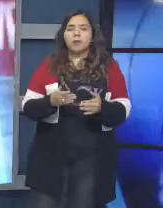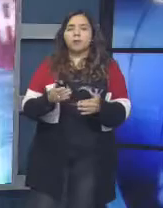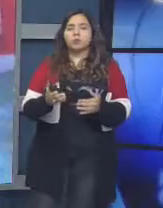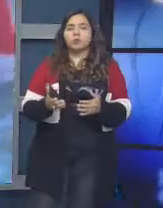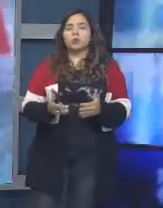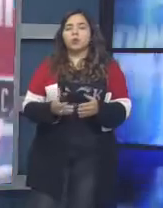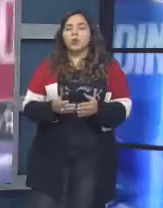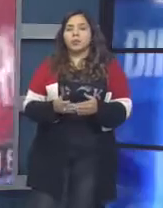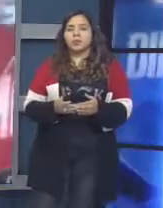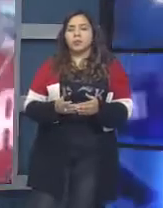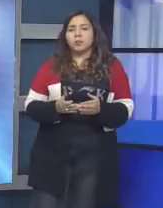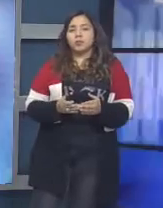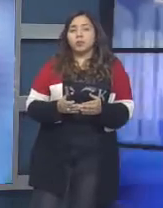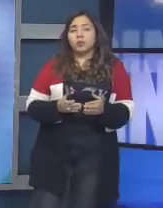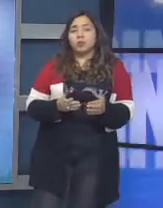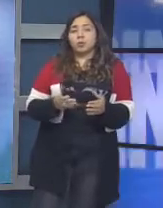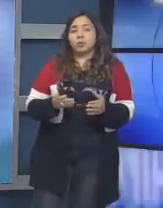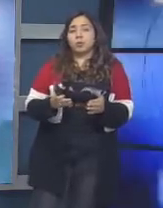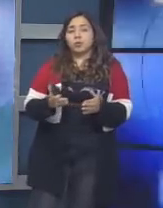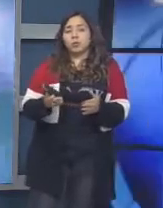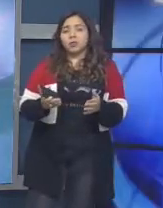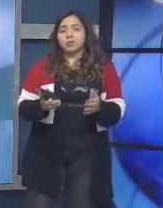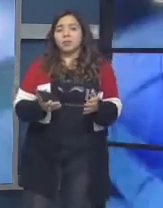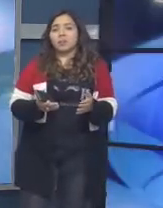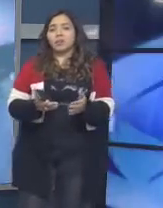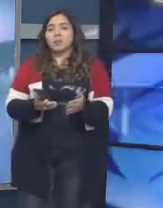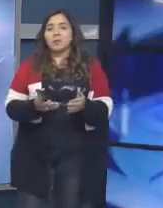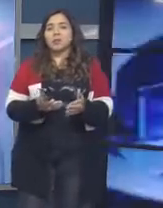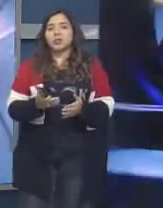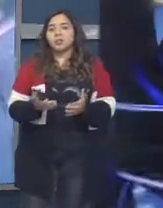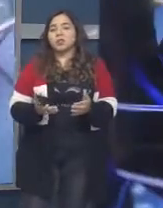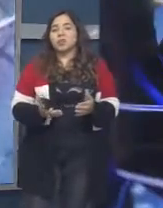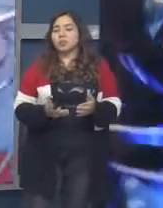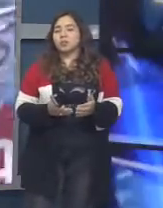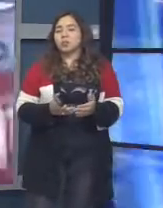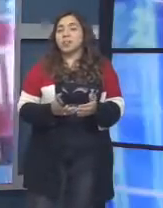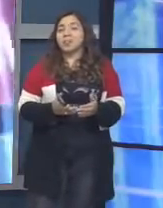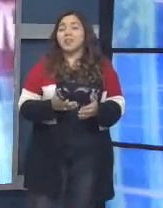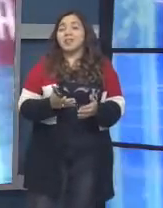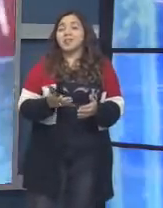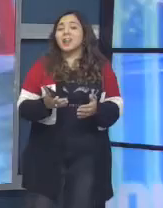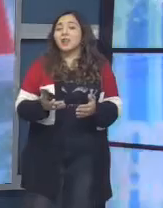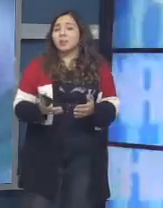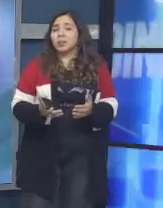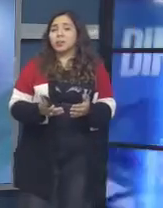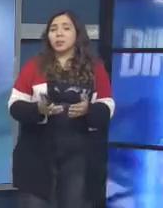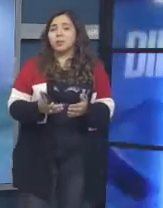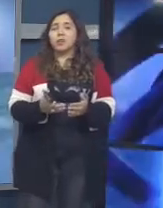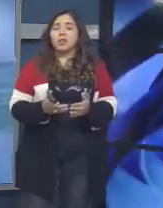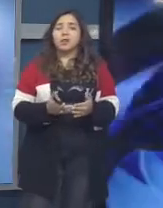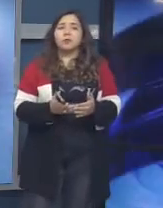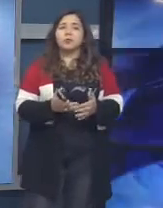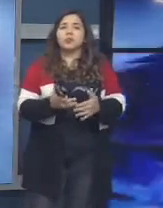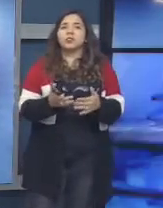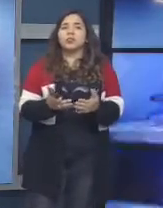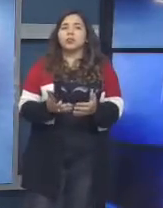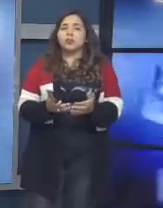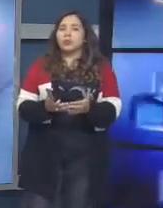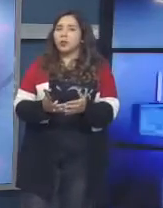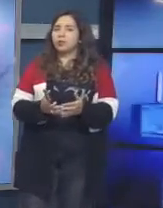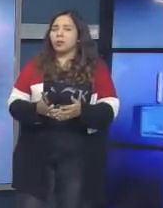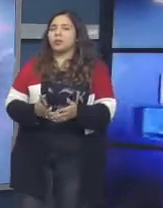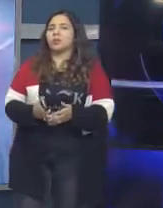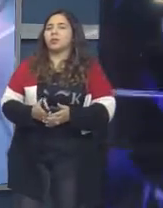pasa a futuro, tenemos algo muy muy cercano que en realidad ya debería estar sucediendo, sí, y son los viajes de egresados, por ejemplo. ¿Qué información tienen